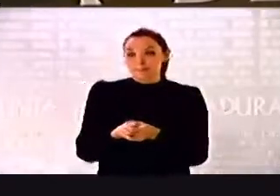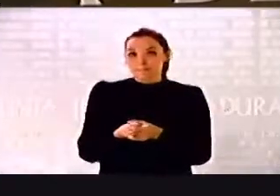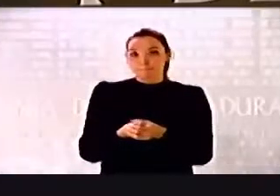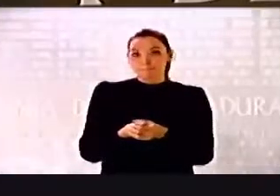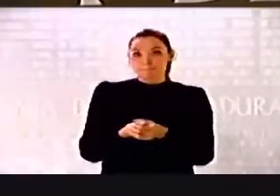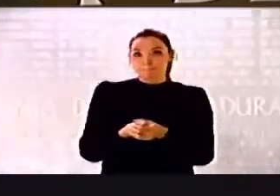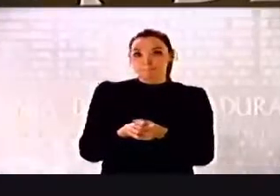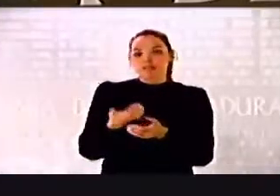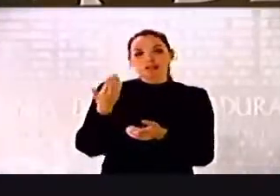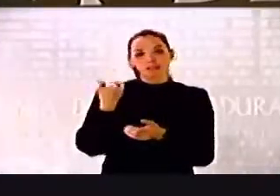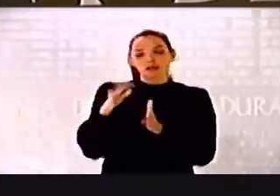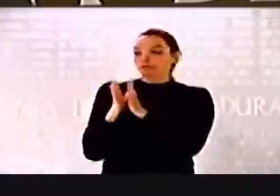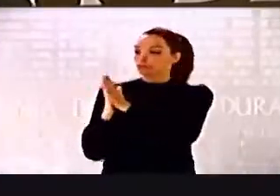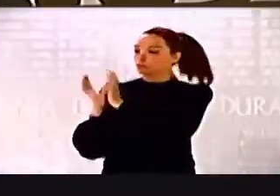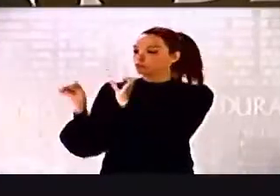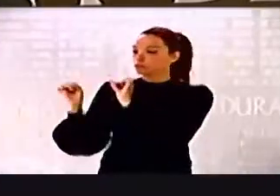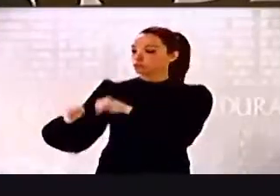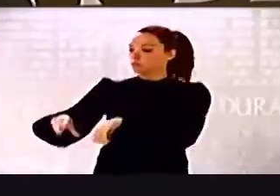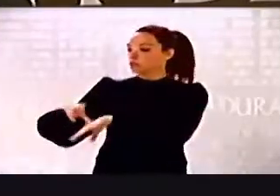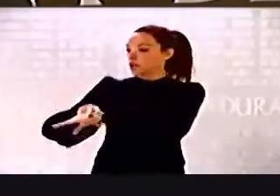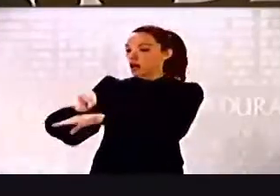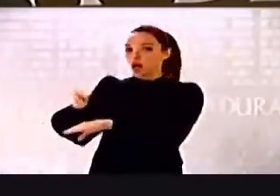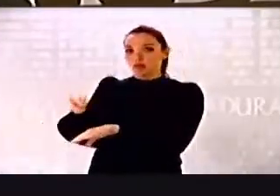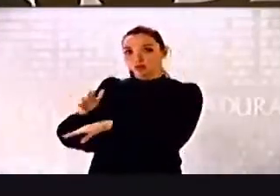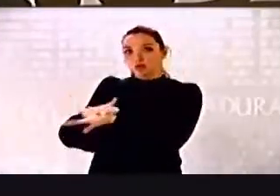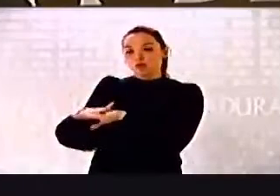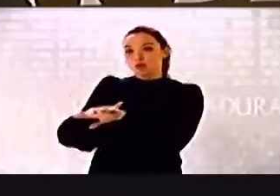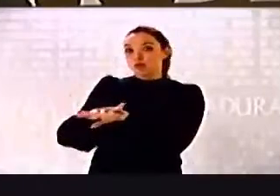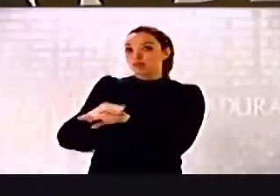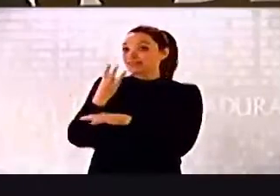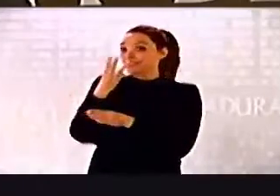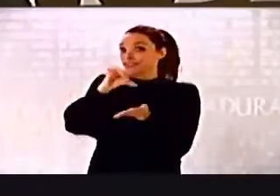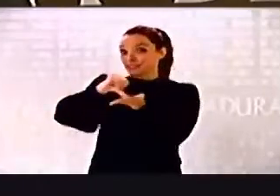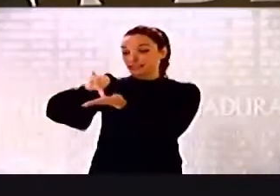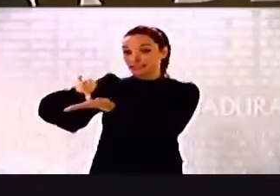está hablado con la delegación del Gobierno y en las tres ciudades